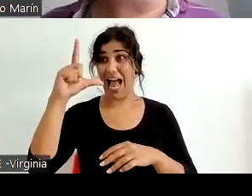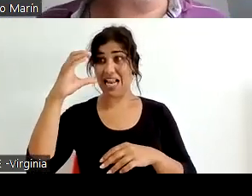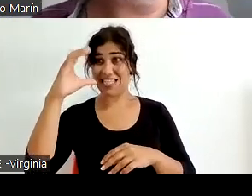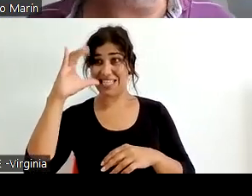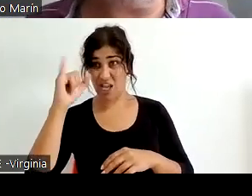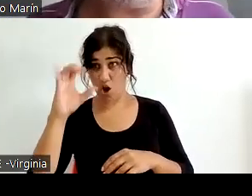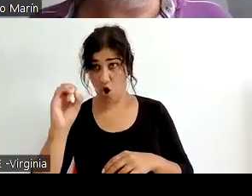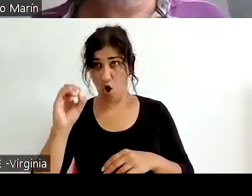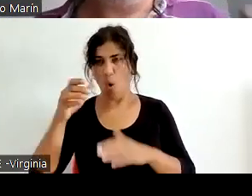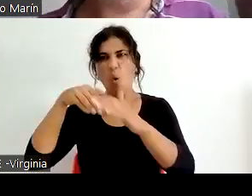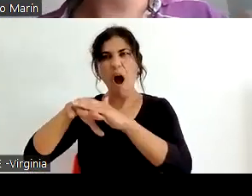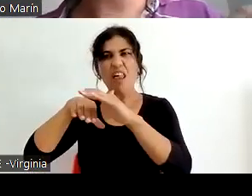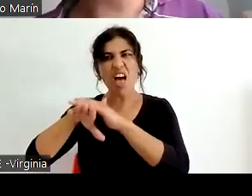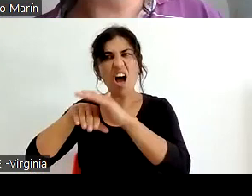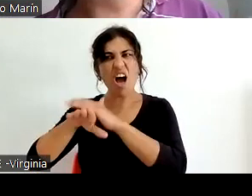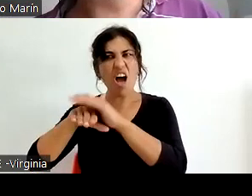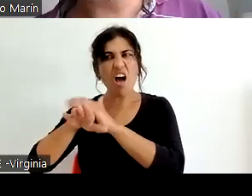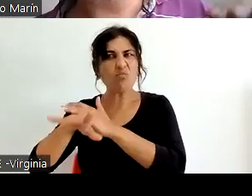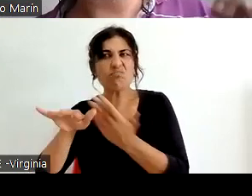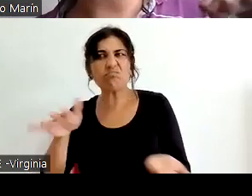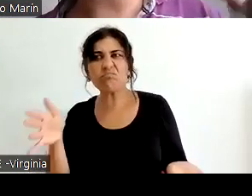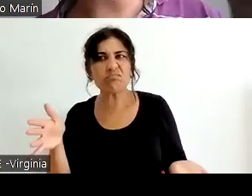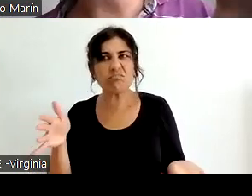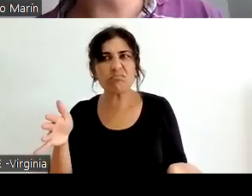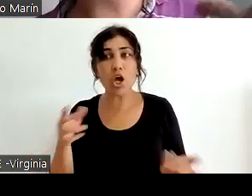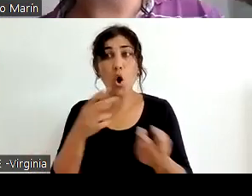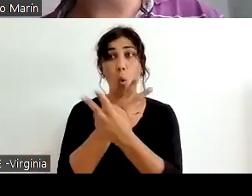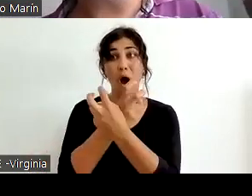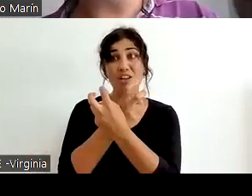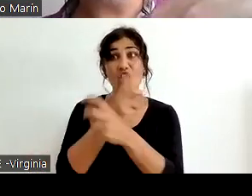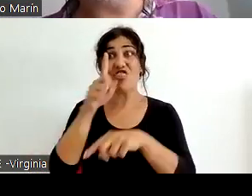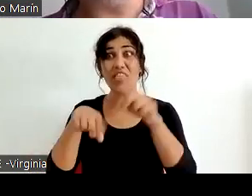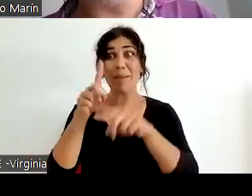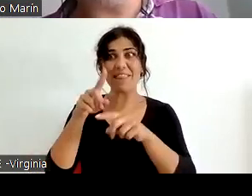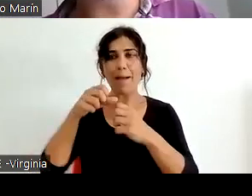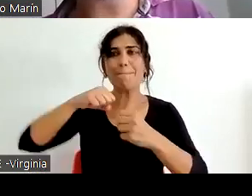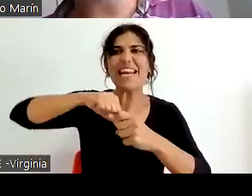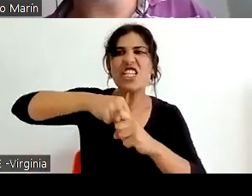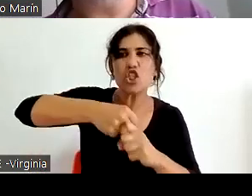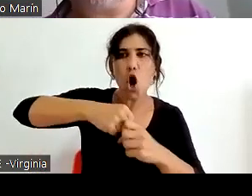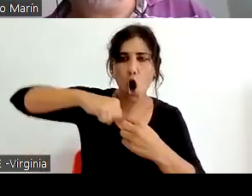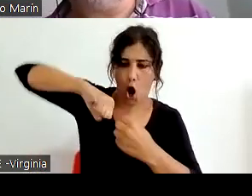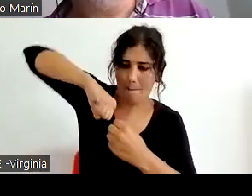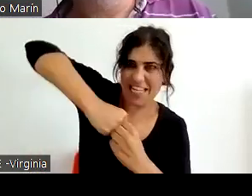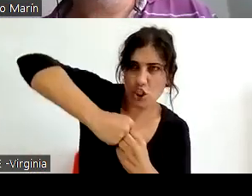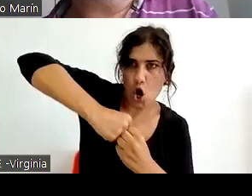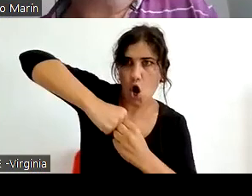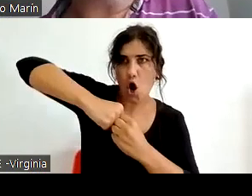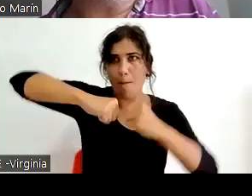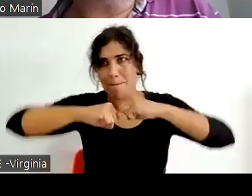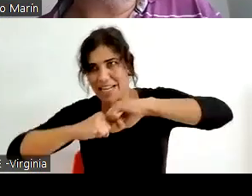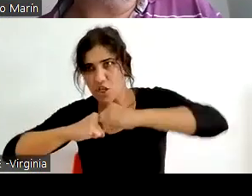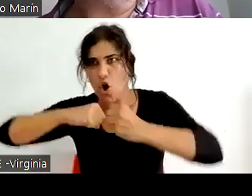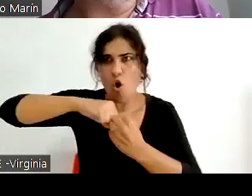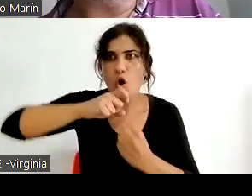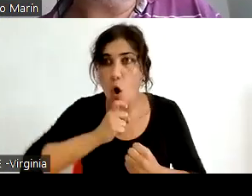alguna ocasión previa, el depósito de calcio en los huesos depende mucho de la presión a la que esté sometida ese hueso o esa articulación. De forma que